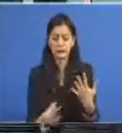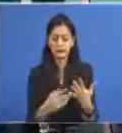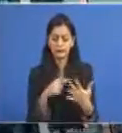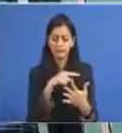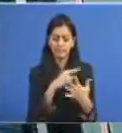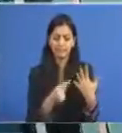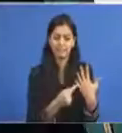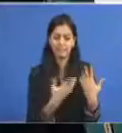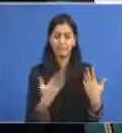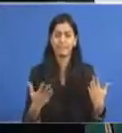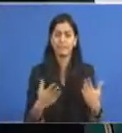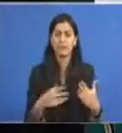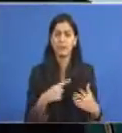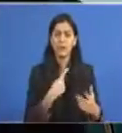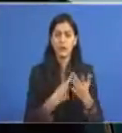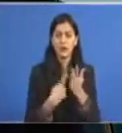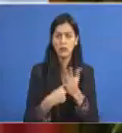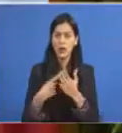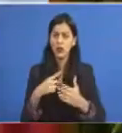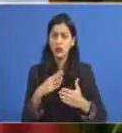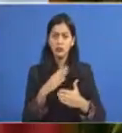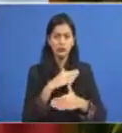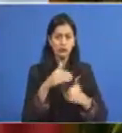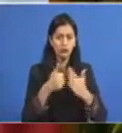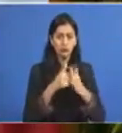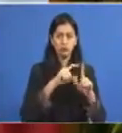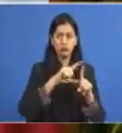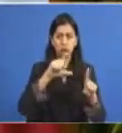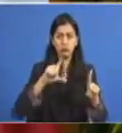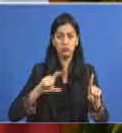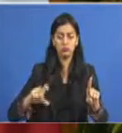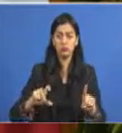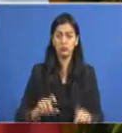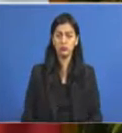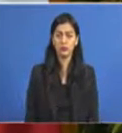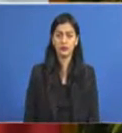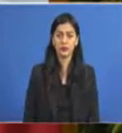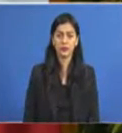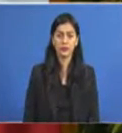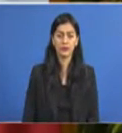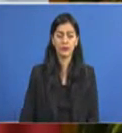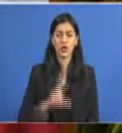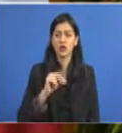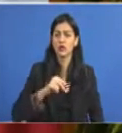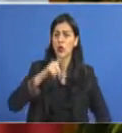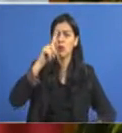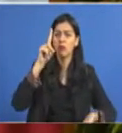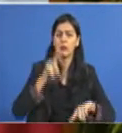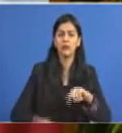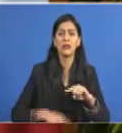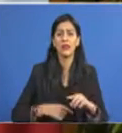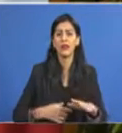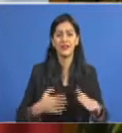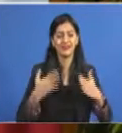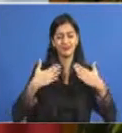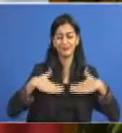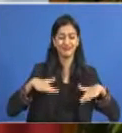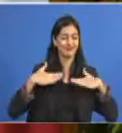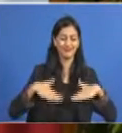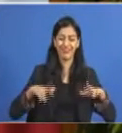un amplio y franco diálogo nacional. No podemos bajar la guardia.